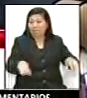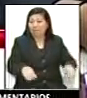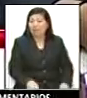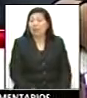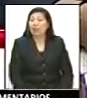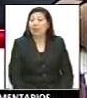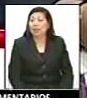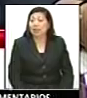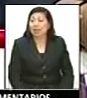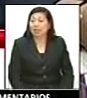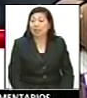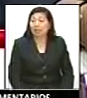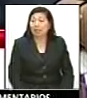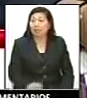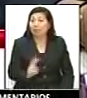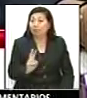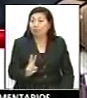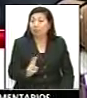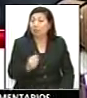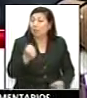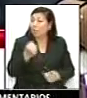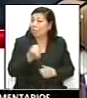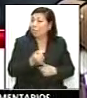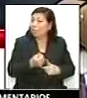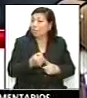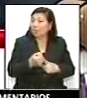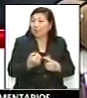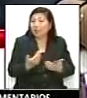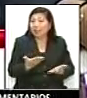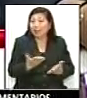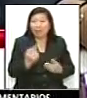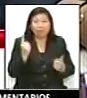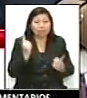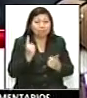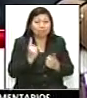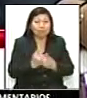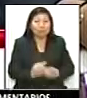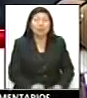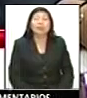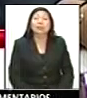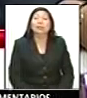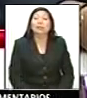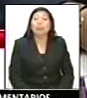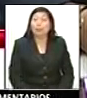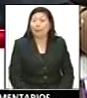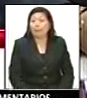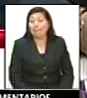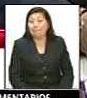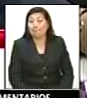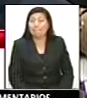hubiesen observado una lucha ya frontal entre